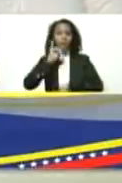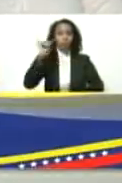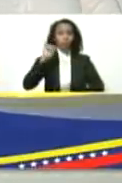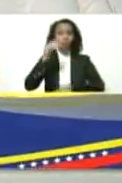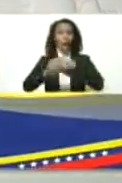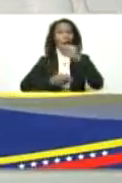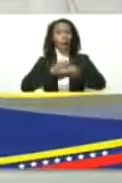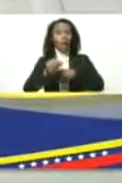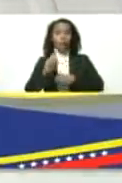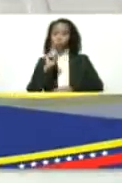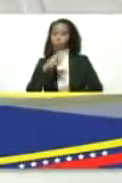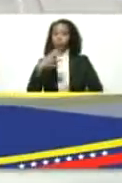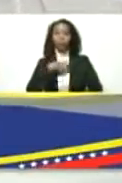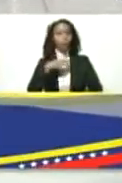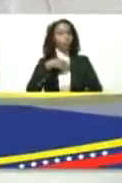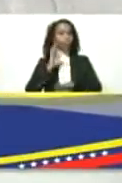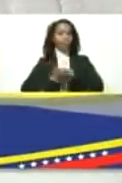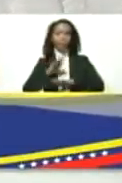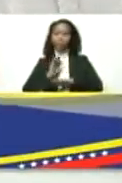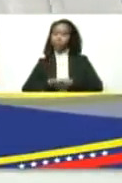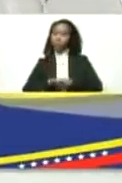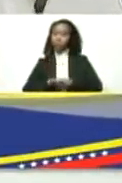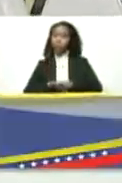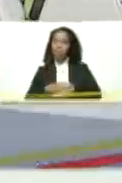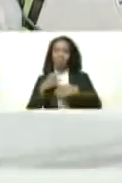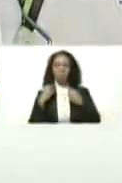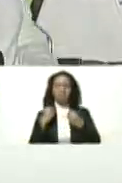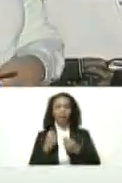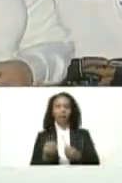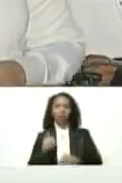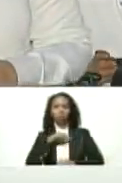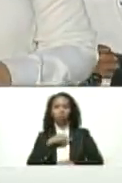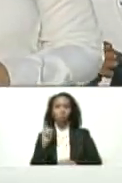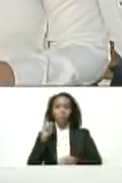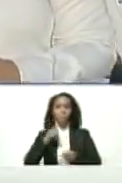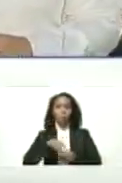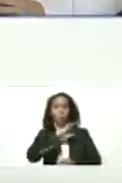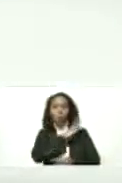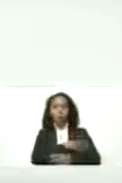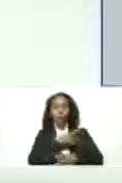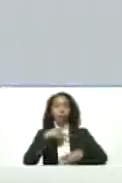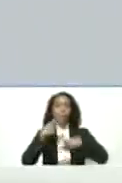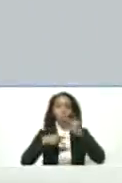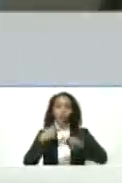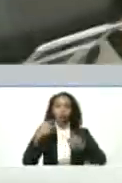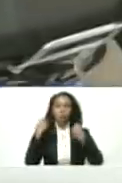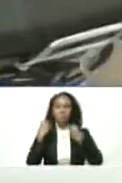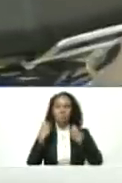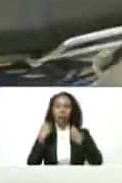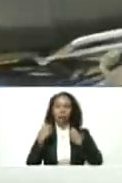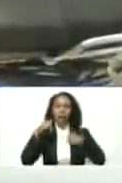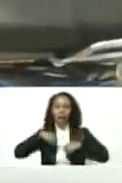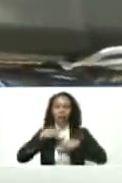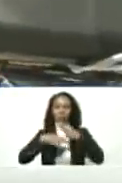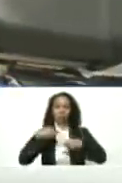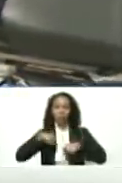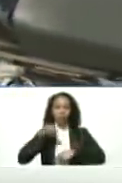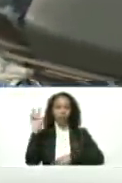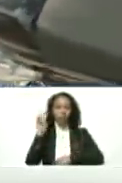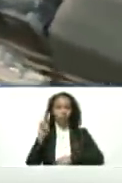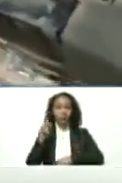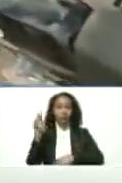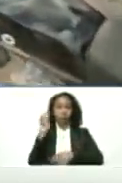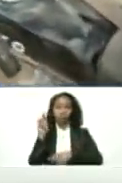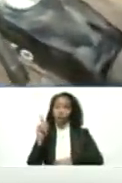haces, Jessica, no puede pasar. ¿Para que estamos en el poder político? ¿Para que haya una revolución en Venezuela? En Venezuela eso no